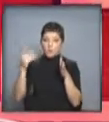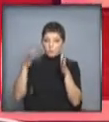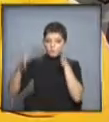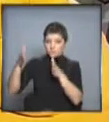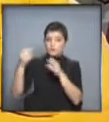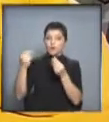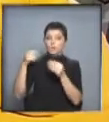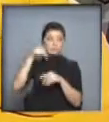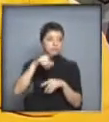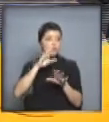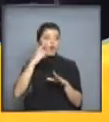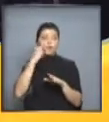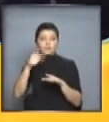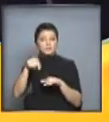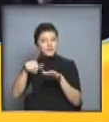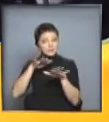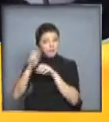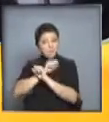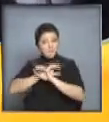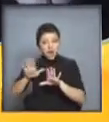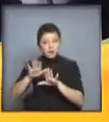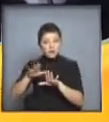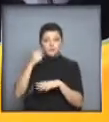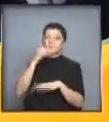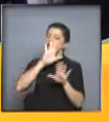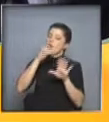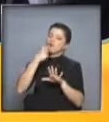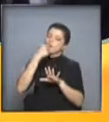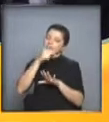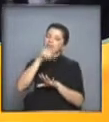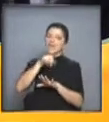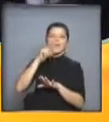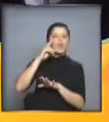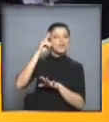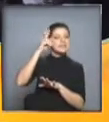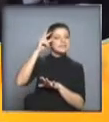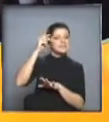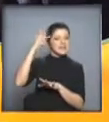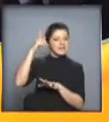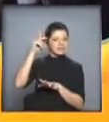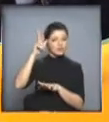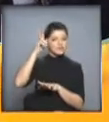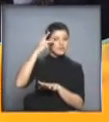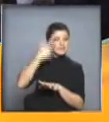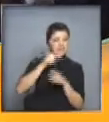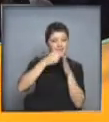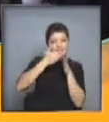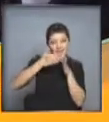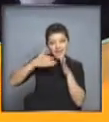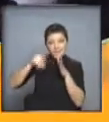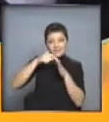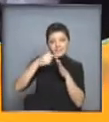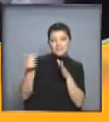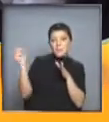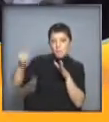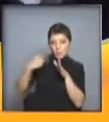entonces desastrosa. El 83 en adelante... No, yo dije que en el 83 volvió la juventud a participar en la política. Porque volvió la democracia también, estamos hablando igual.